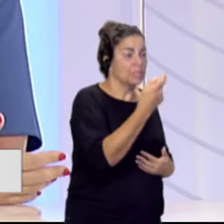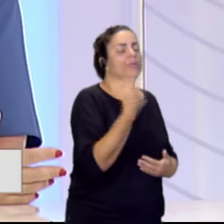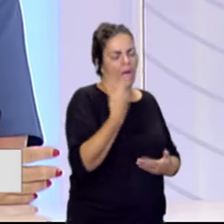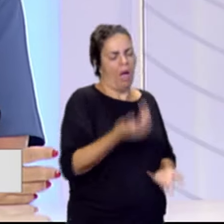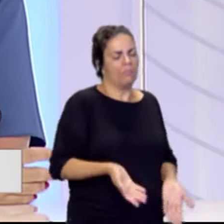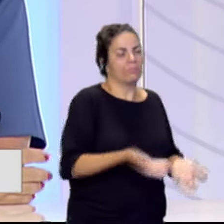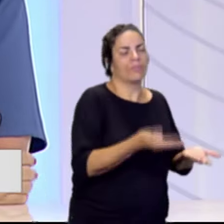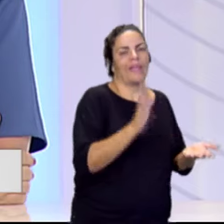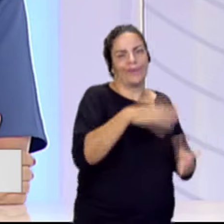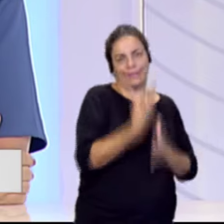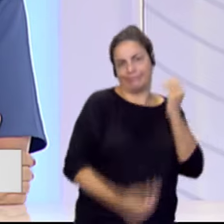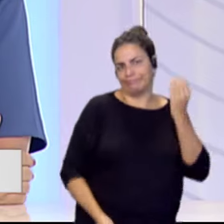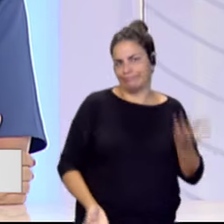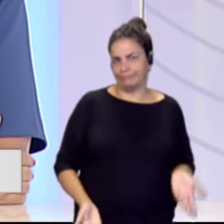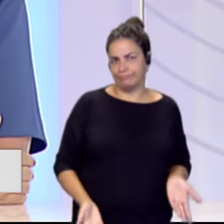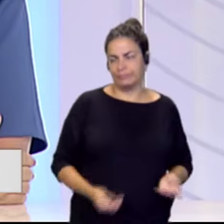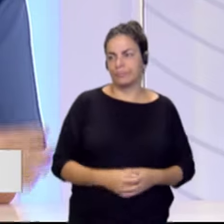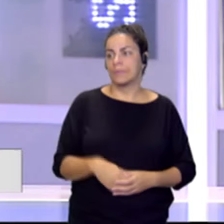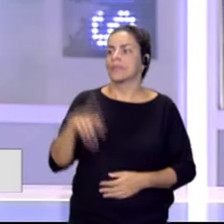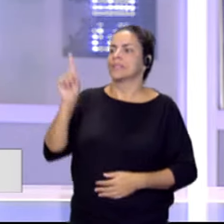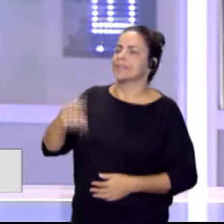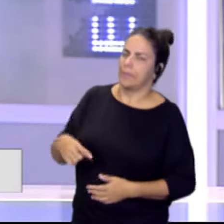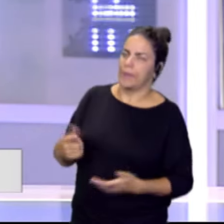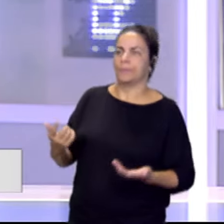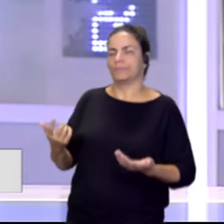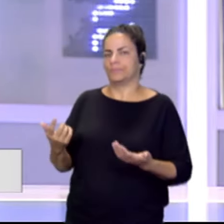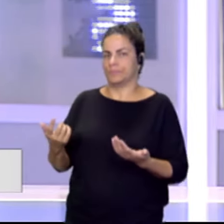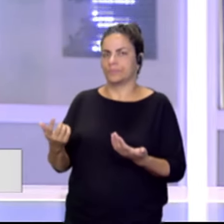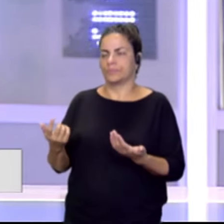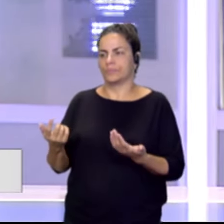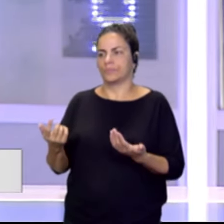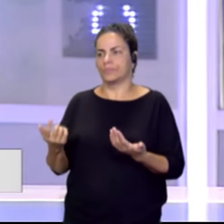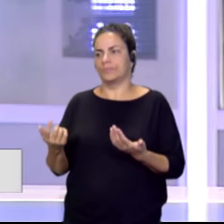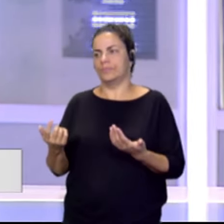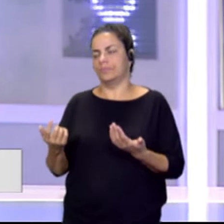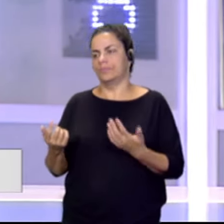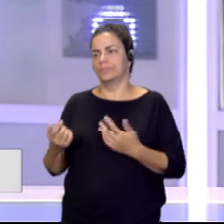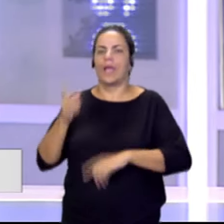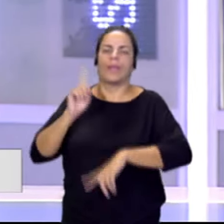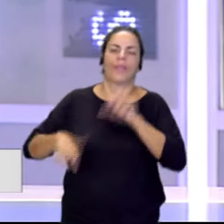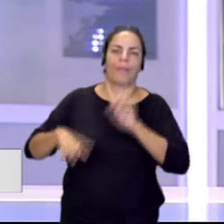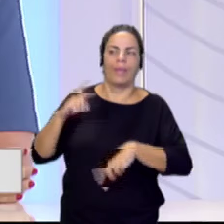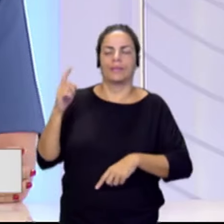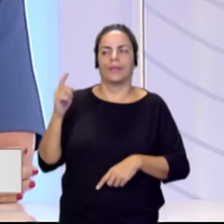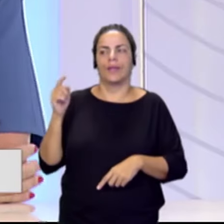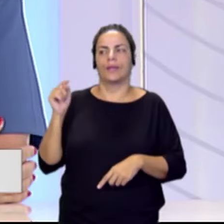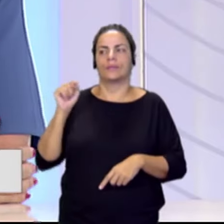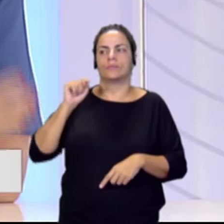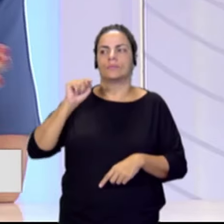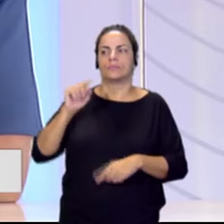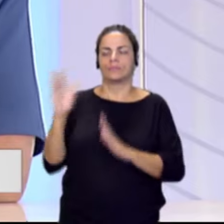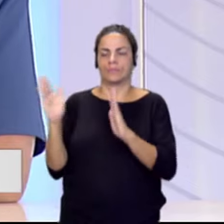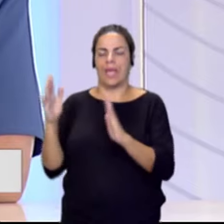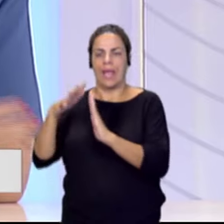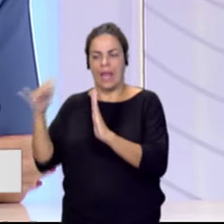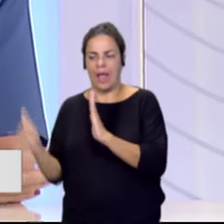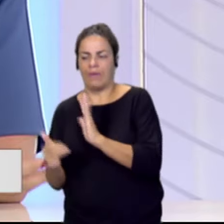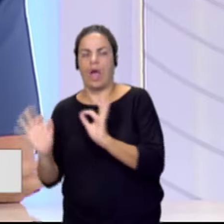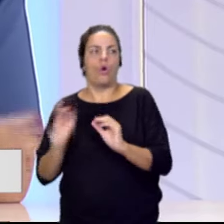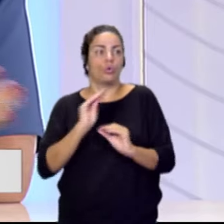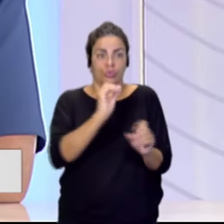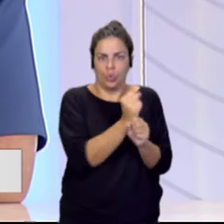también depende un poco de la actividad de cómo se haya comportado en ese sentido en la baja o en su actividad laboral